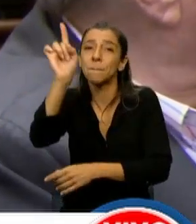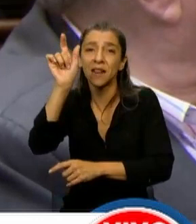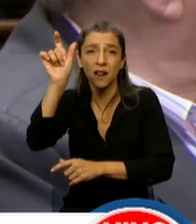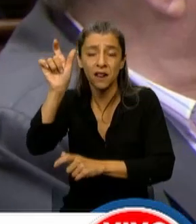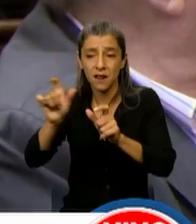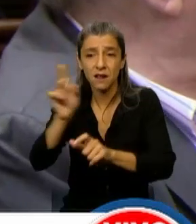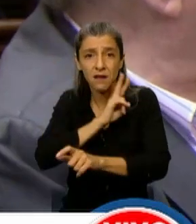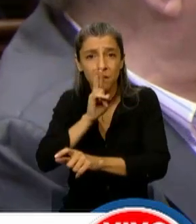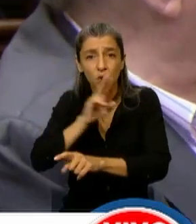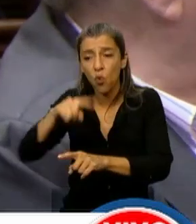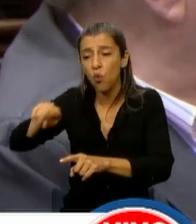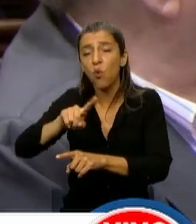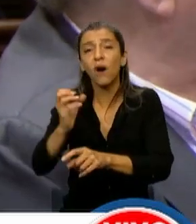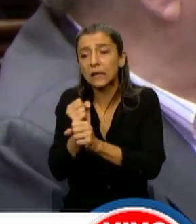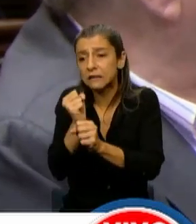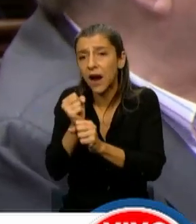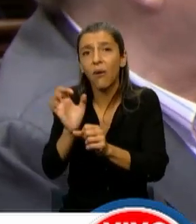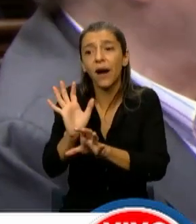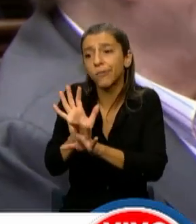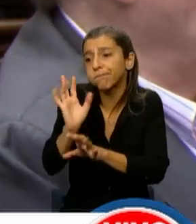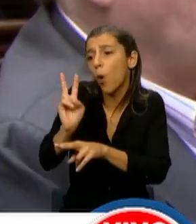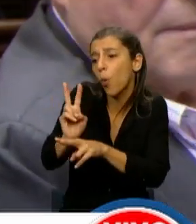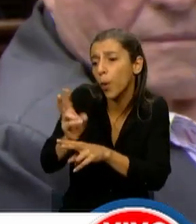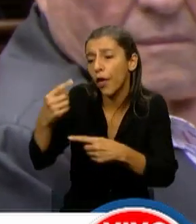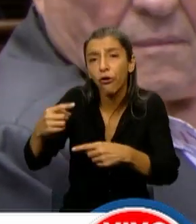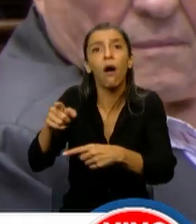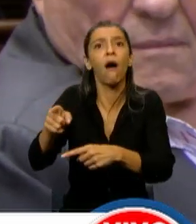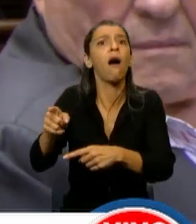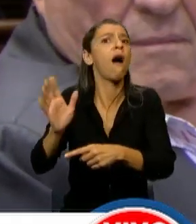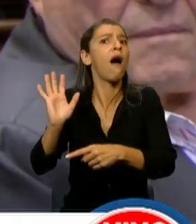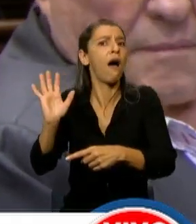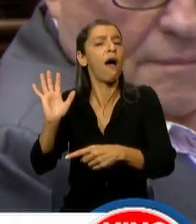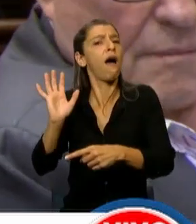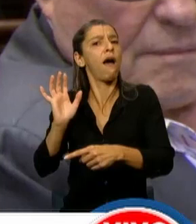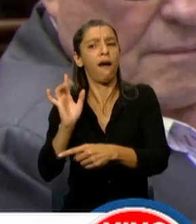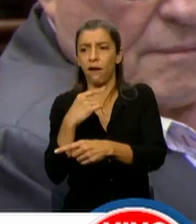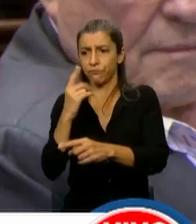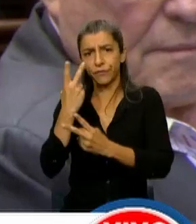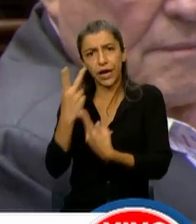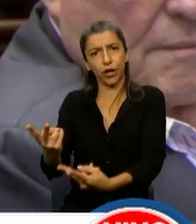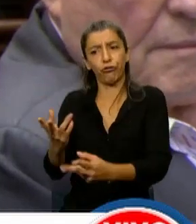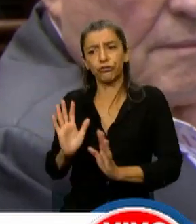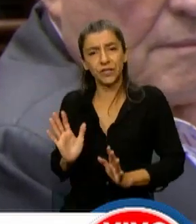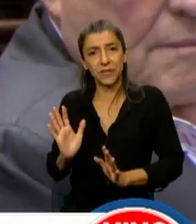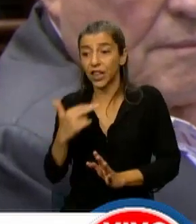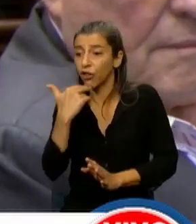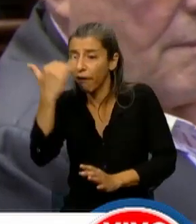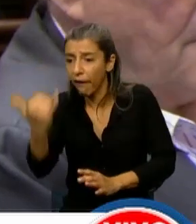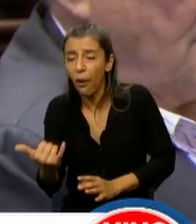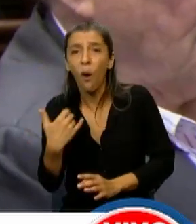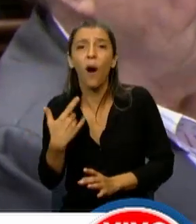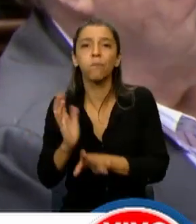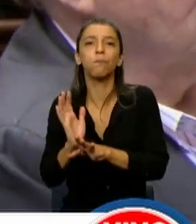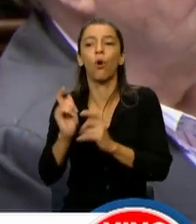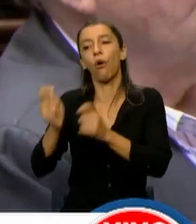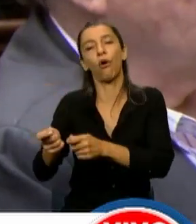faltaban años y se le reconoció por cada hijo que tiene un año más de servicio y le permitió